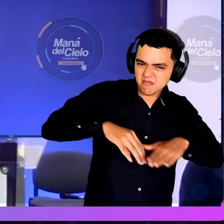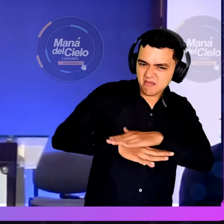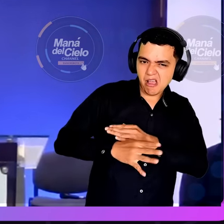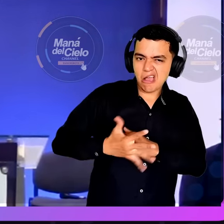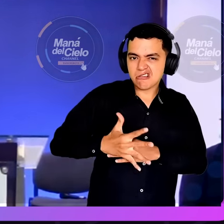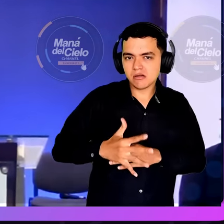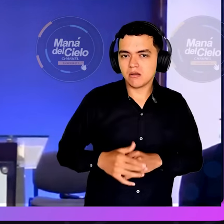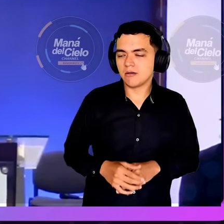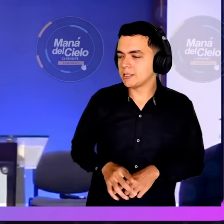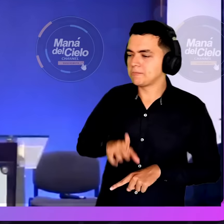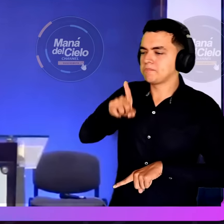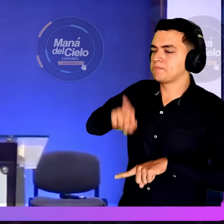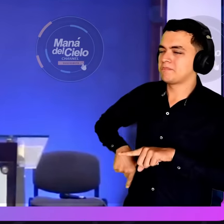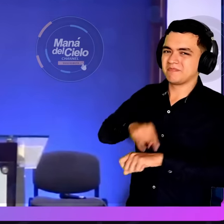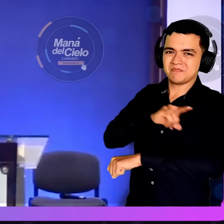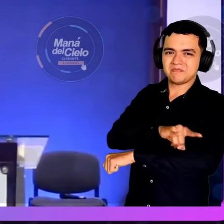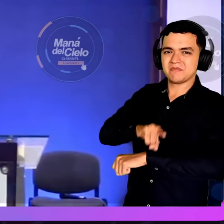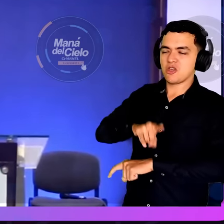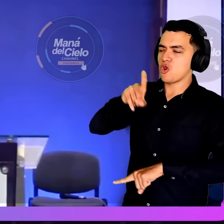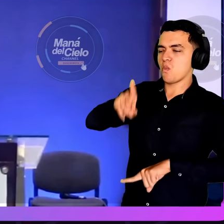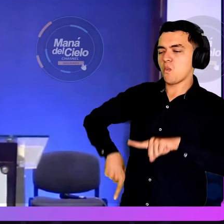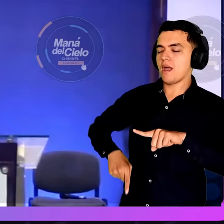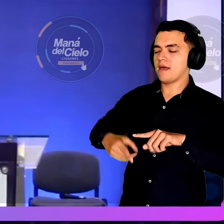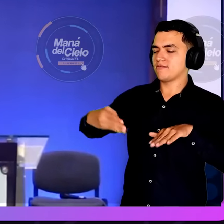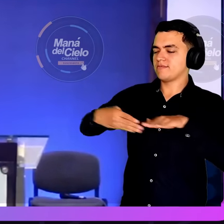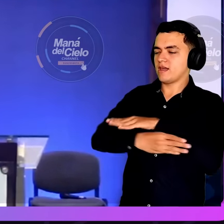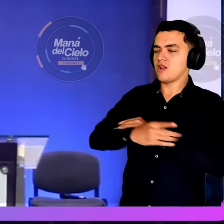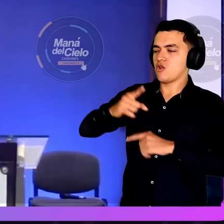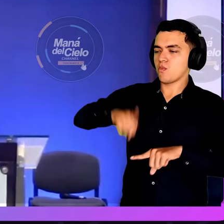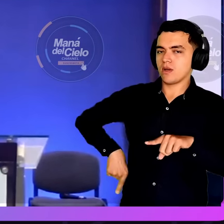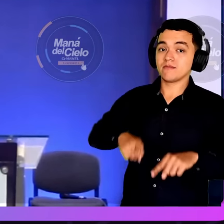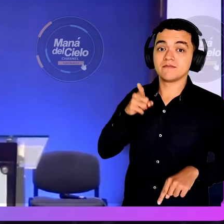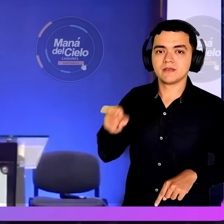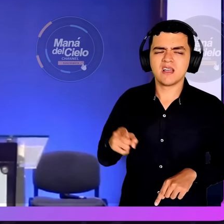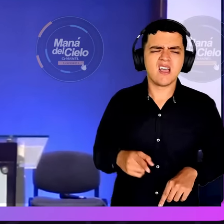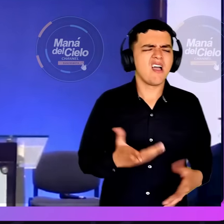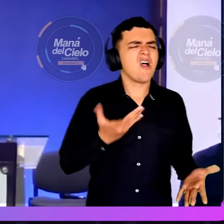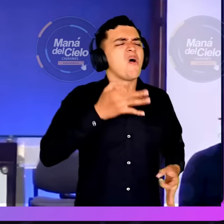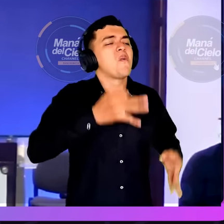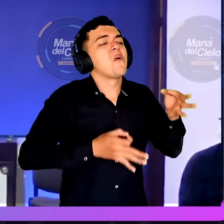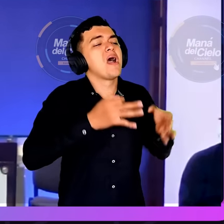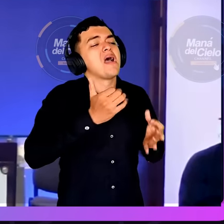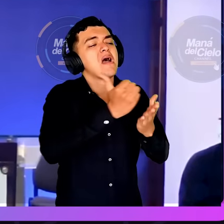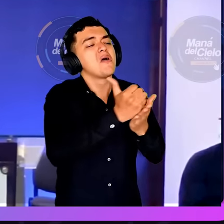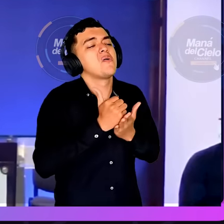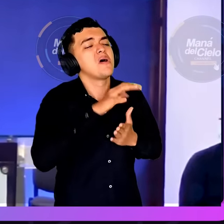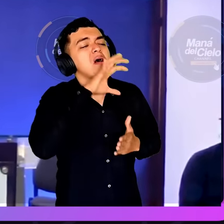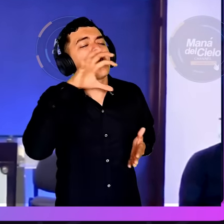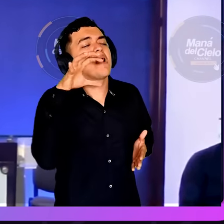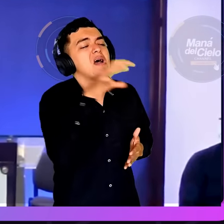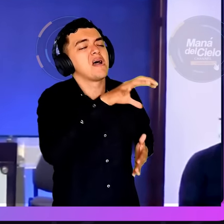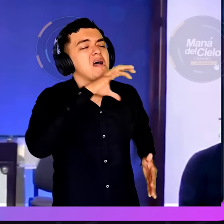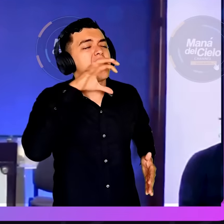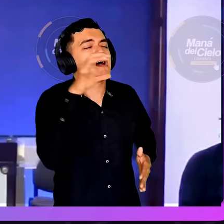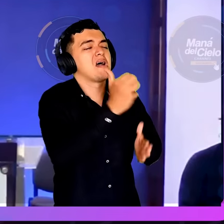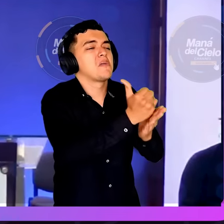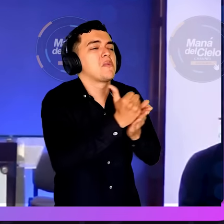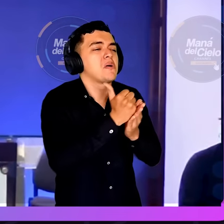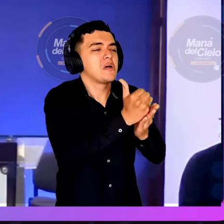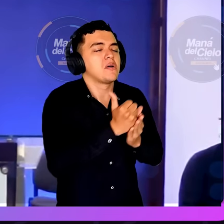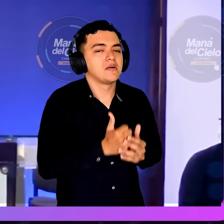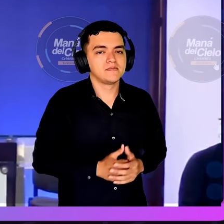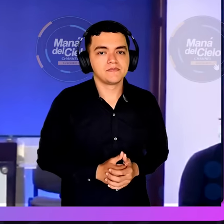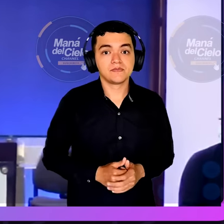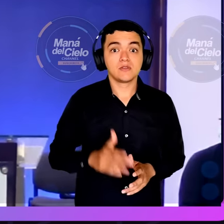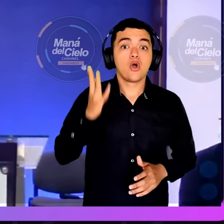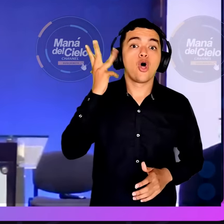vestida, no me la dejes entrar. Resulta que la primera clienta que llega es la viuda, con la túnica toda desteñida, con las sandalias todas feas, porque era